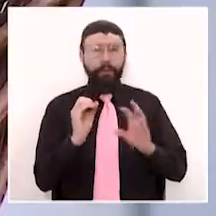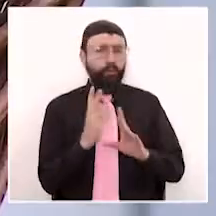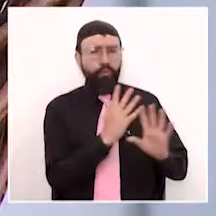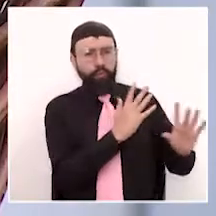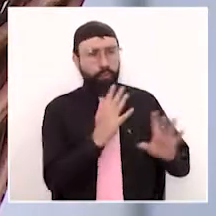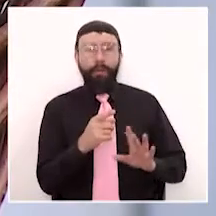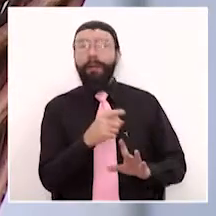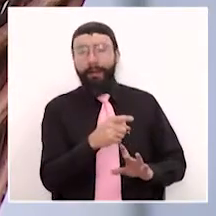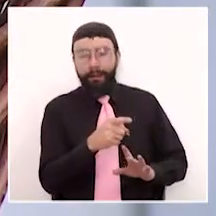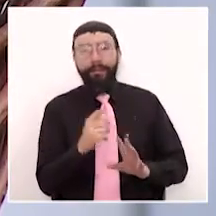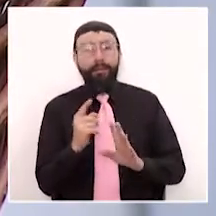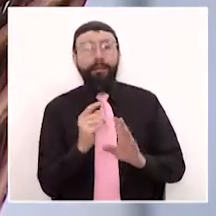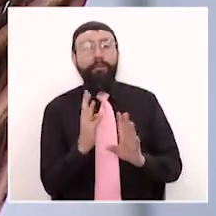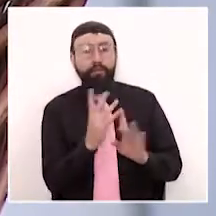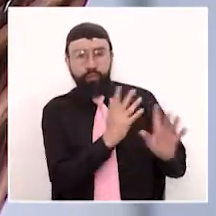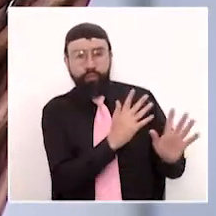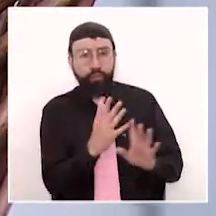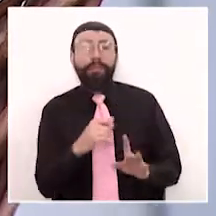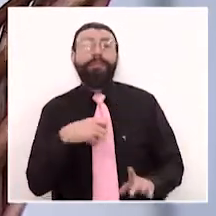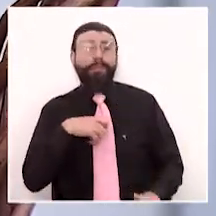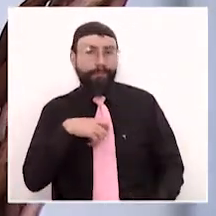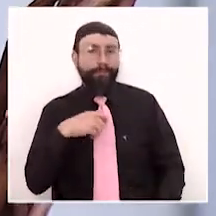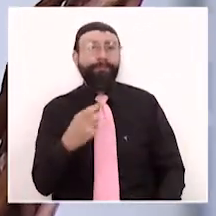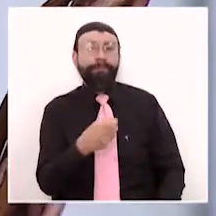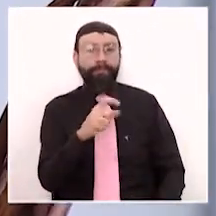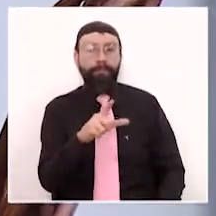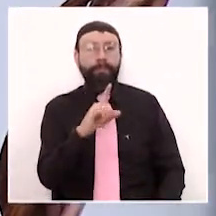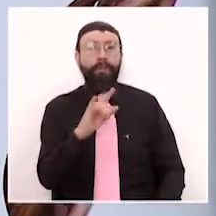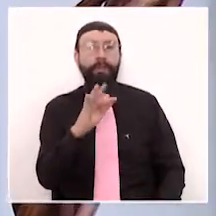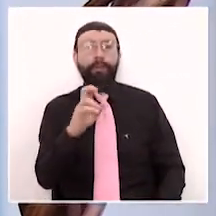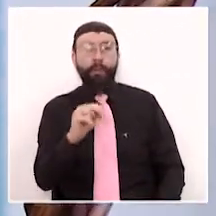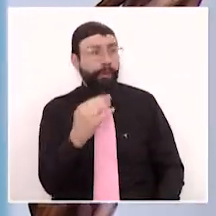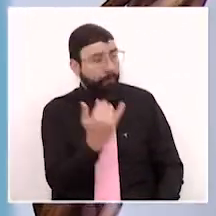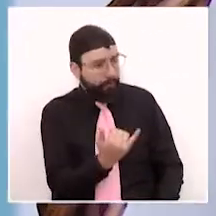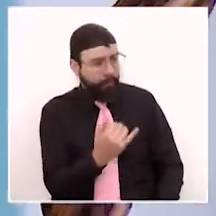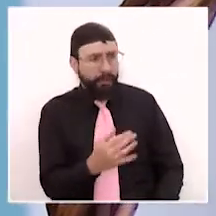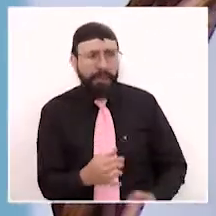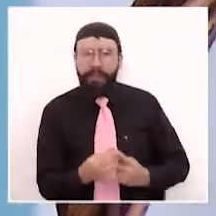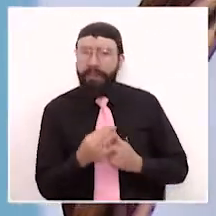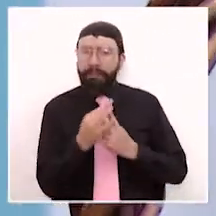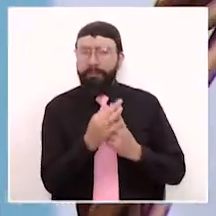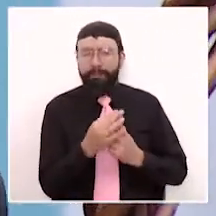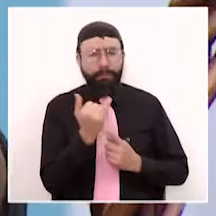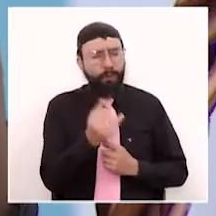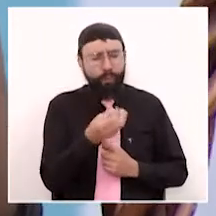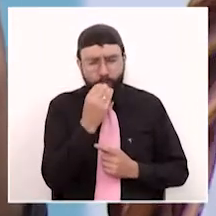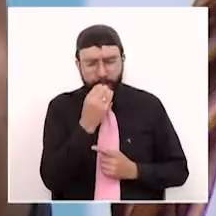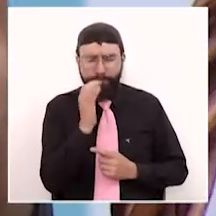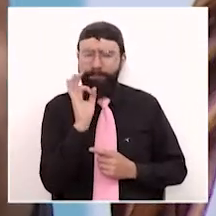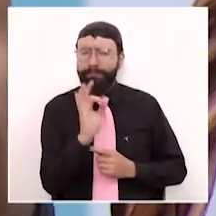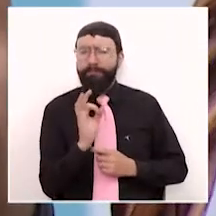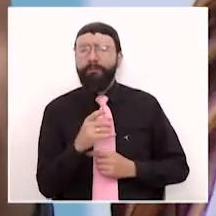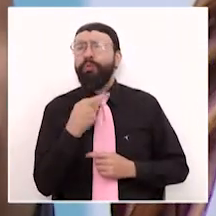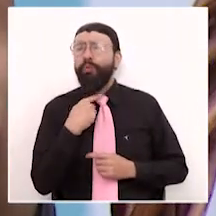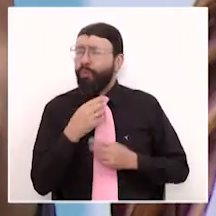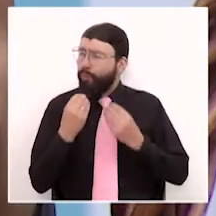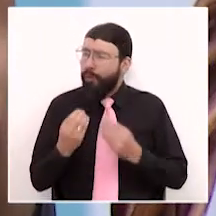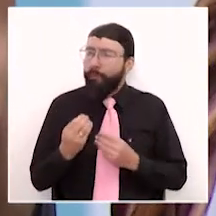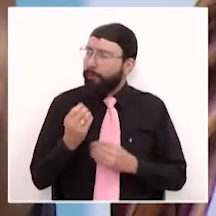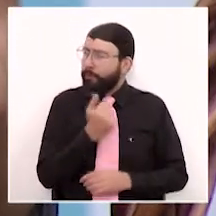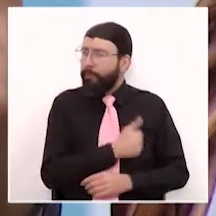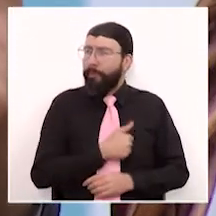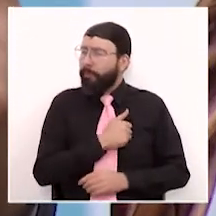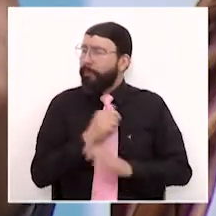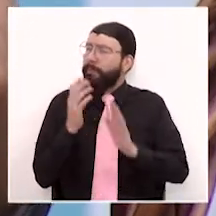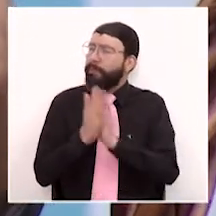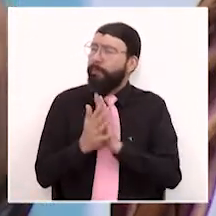esa proteína que es el gluten, y este pan debo decirles que es espectacular, delicioso, me encantó. Contémosle un poco a las personas acerca de